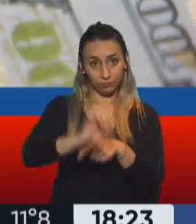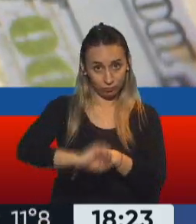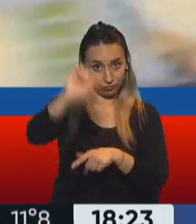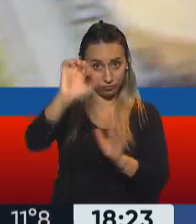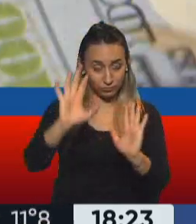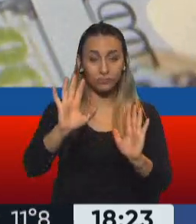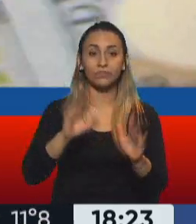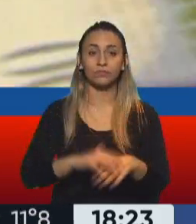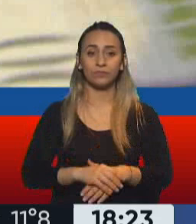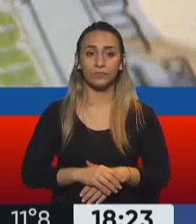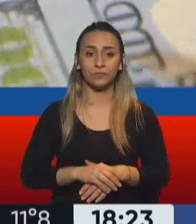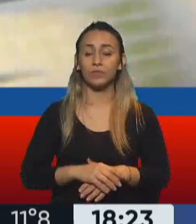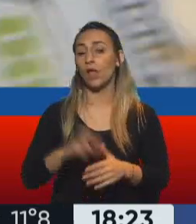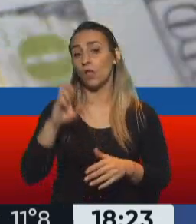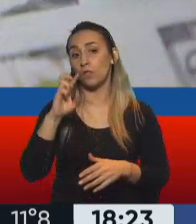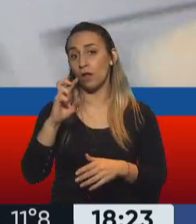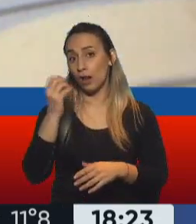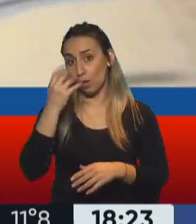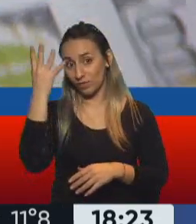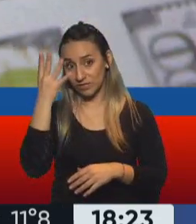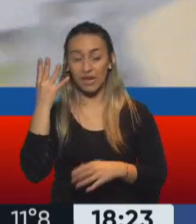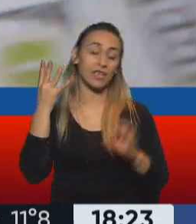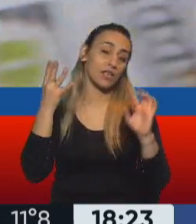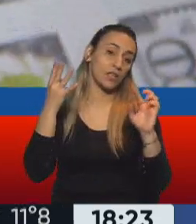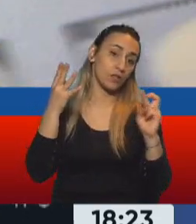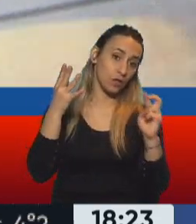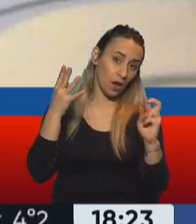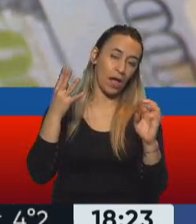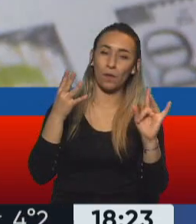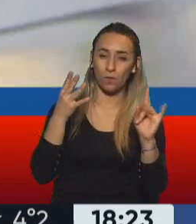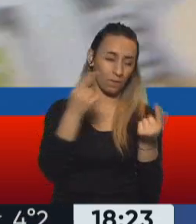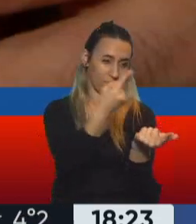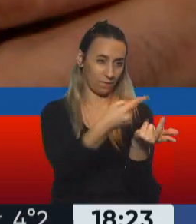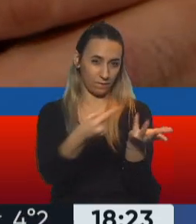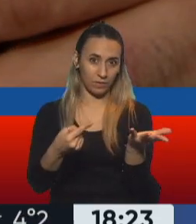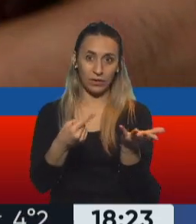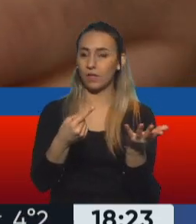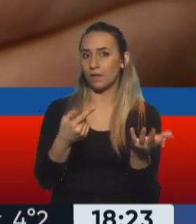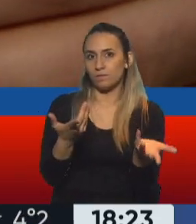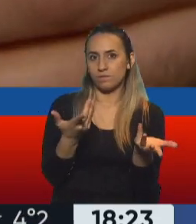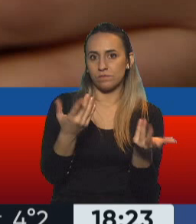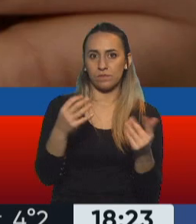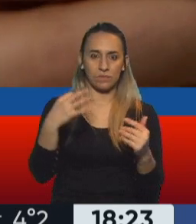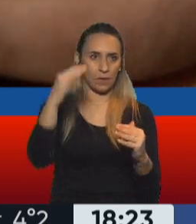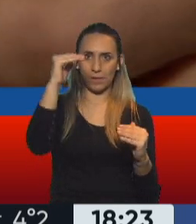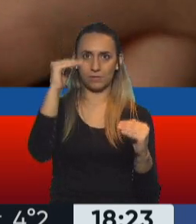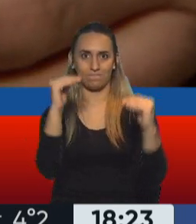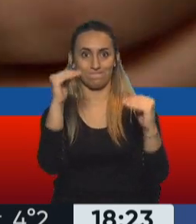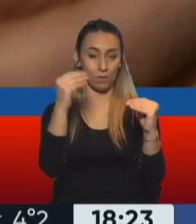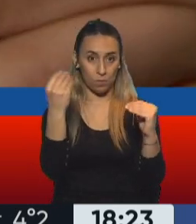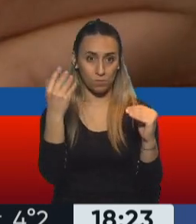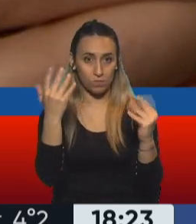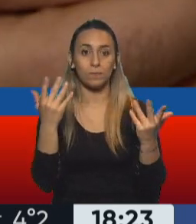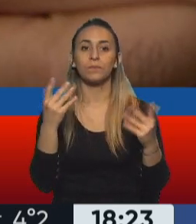esta brecha que hay entre el dólar oficial y los dólares financieros hay que devaluar para cerrarla. Y cada vez